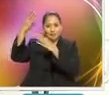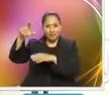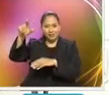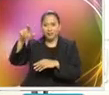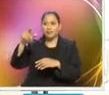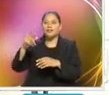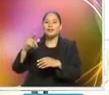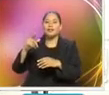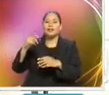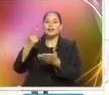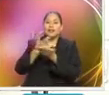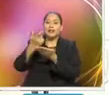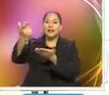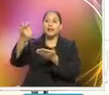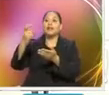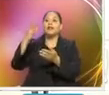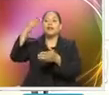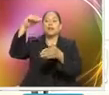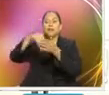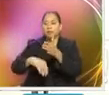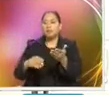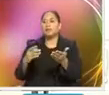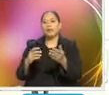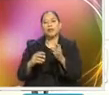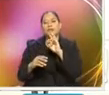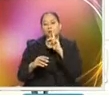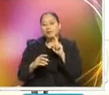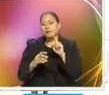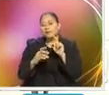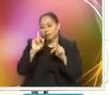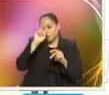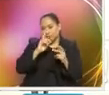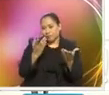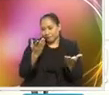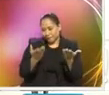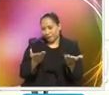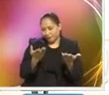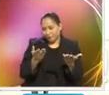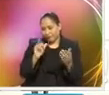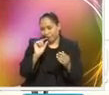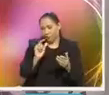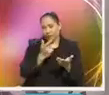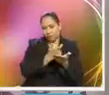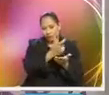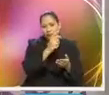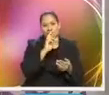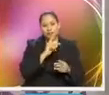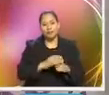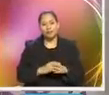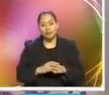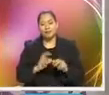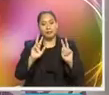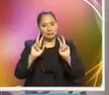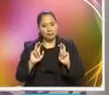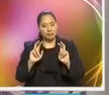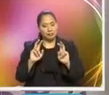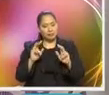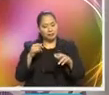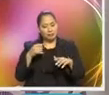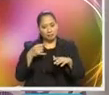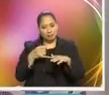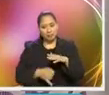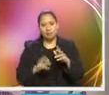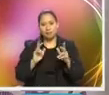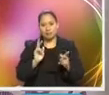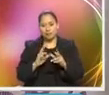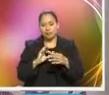plazo. Yo ahorita recomiendo que empiecen con fondos muy moderados. Perfecto. Pues bueno, Alberto, este tema da para muchísimo.